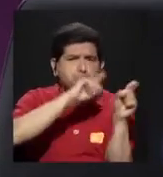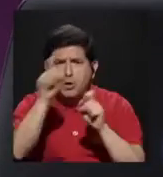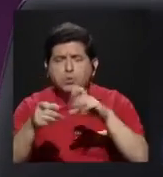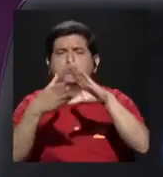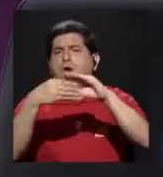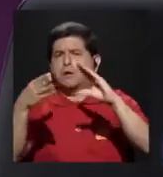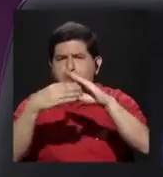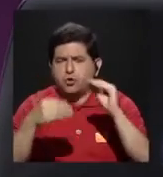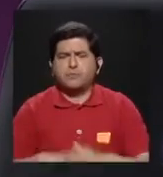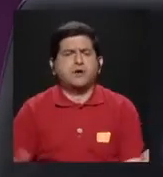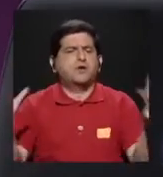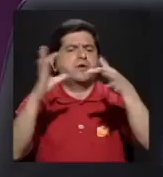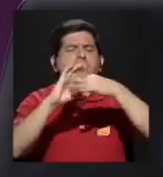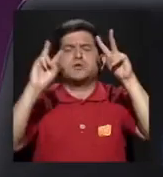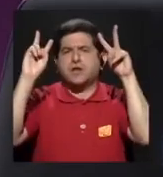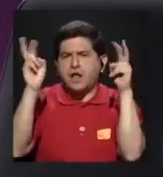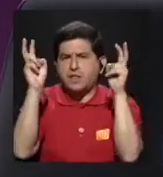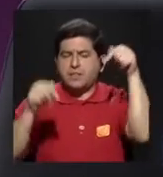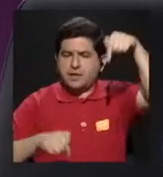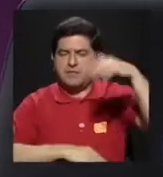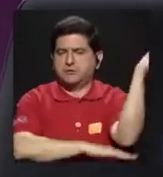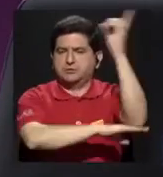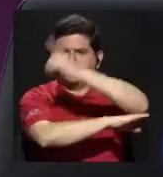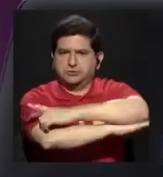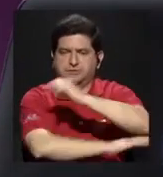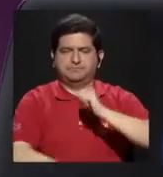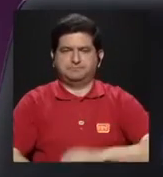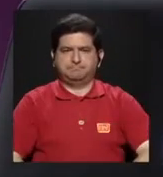preguntas y comentarios sobre nuestro tema de hoy.